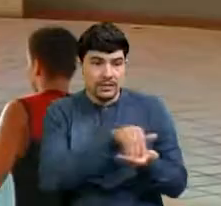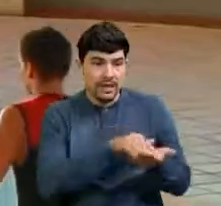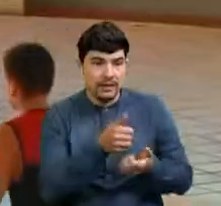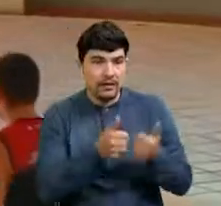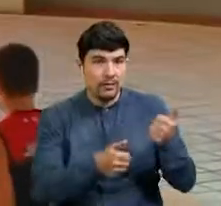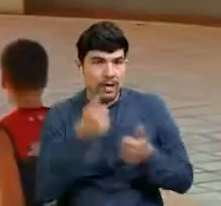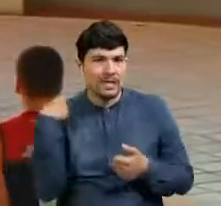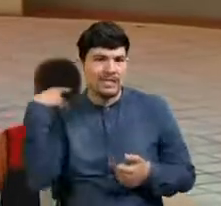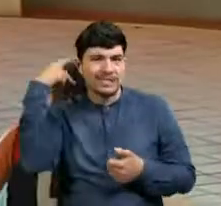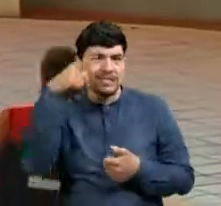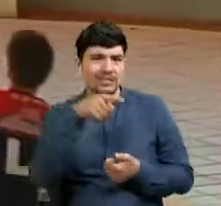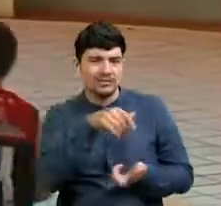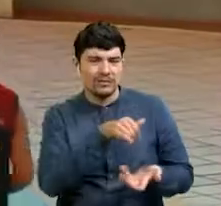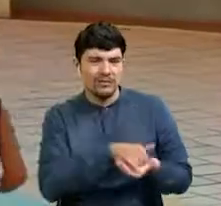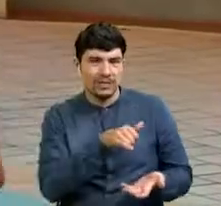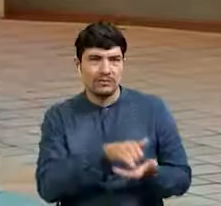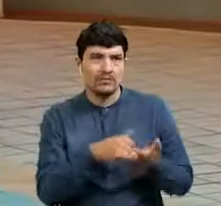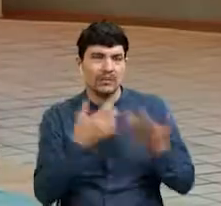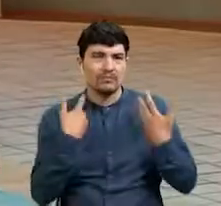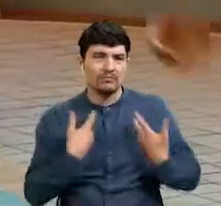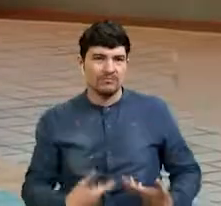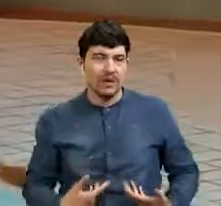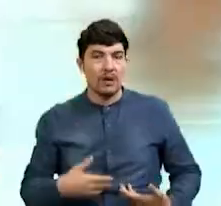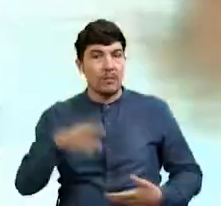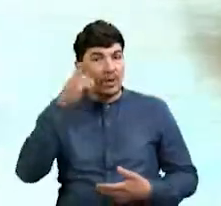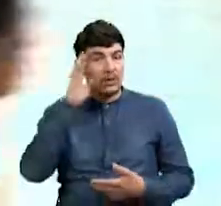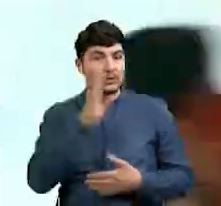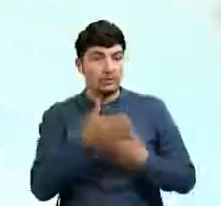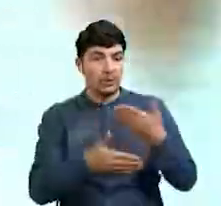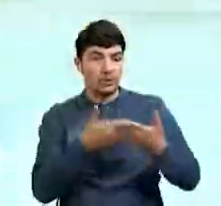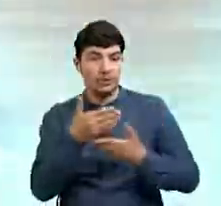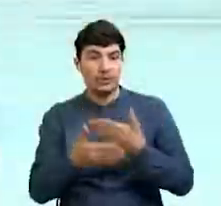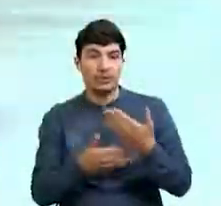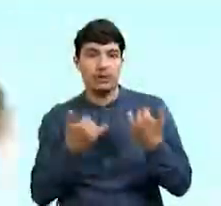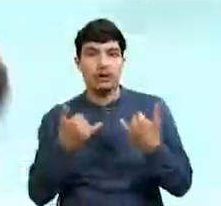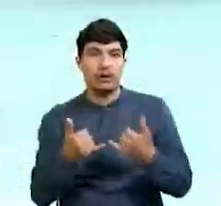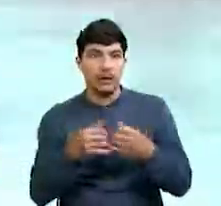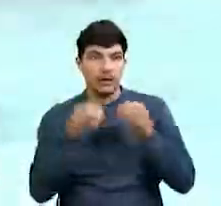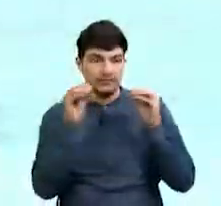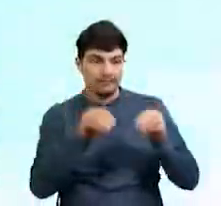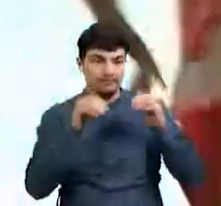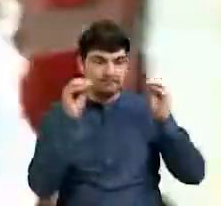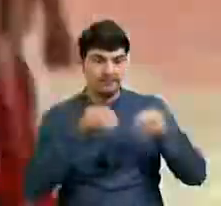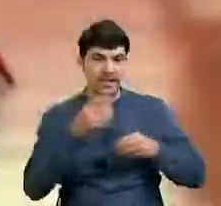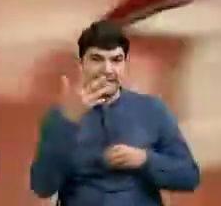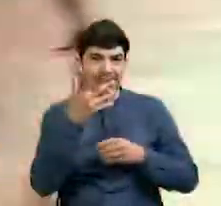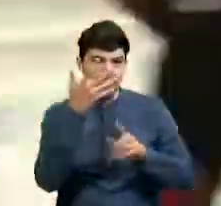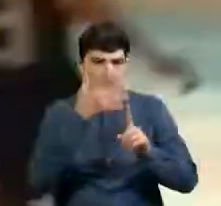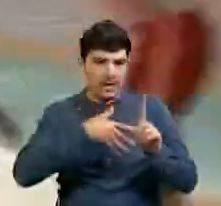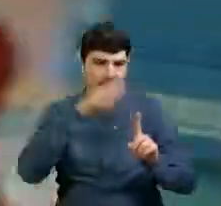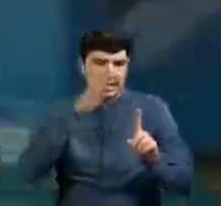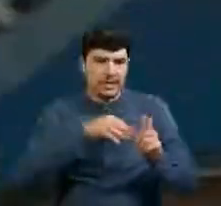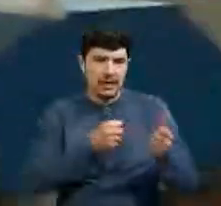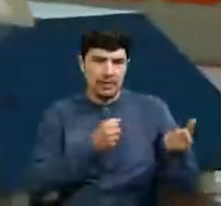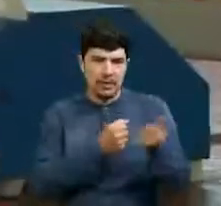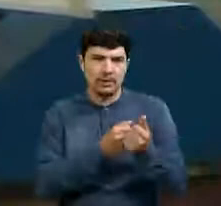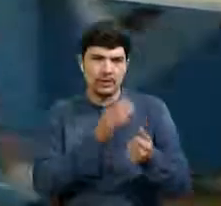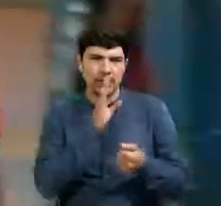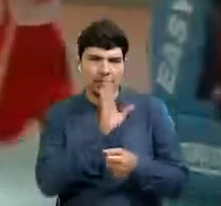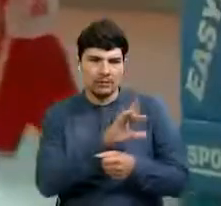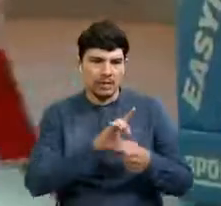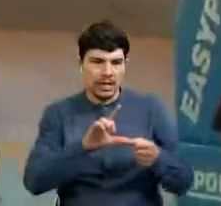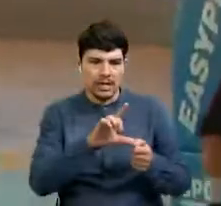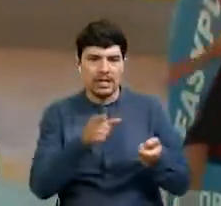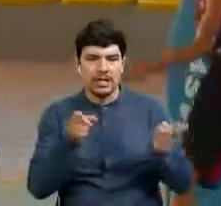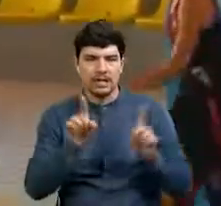históricamente ha sido el biotipo este proceso se ha fortalecido desde hace cinco meses gracias al apoyo de la liga y de